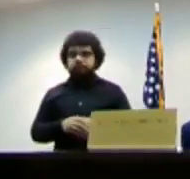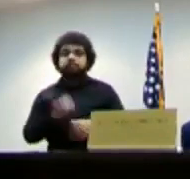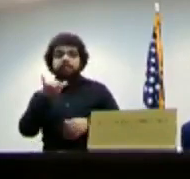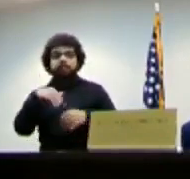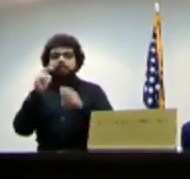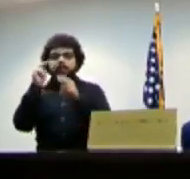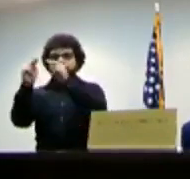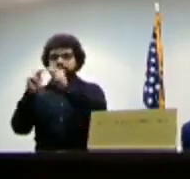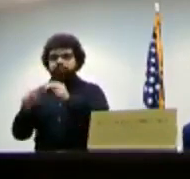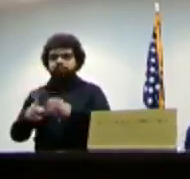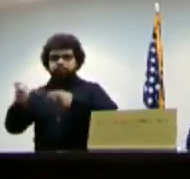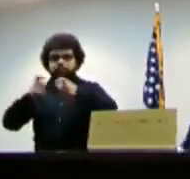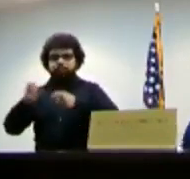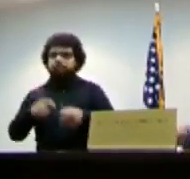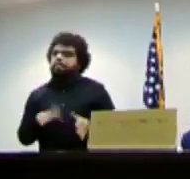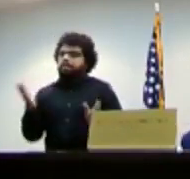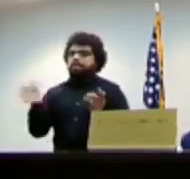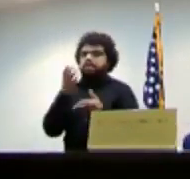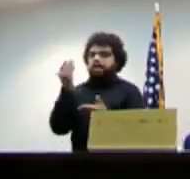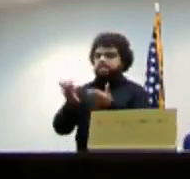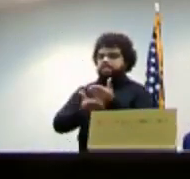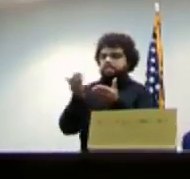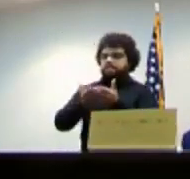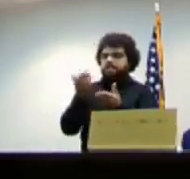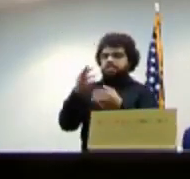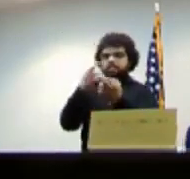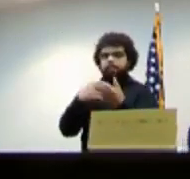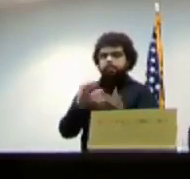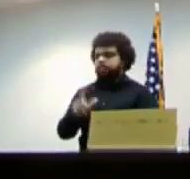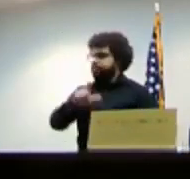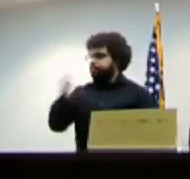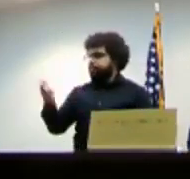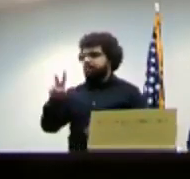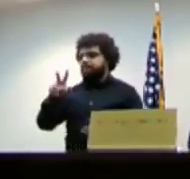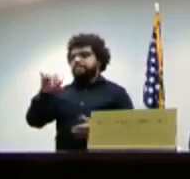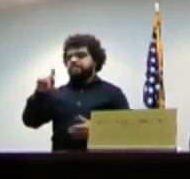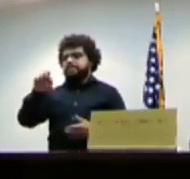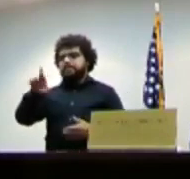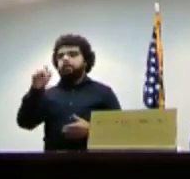energía. Fíjese qué fácil me contestó. Compañero Víctor Paredes. Tú no...